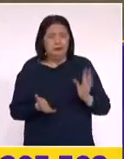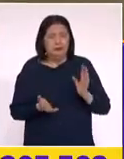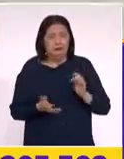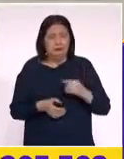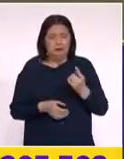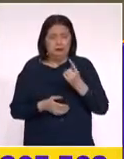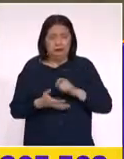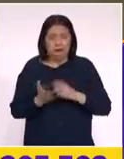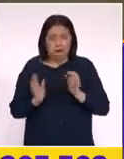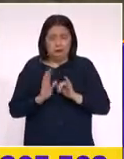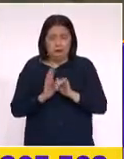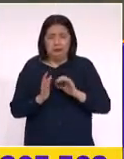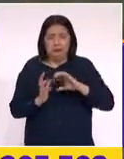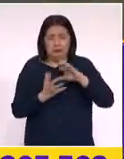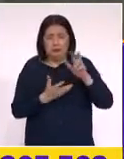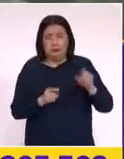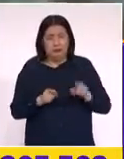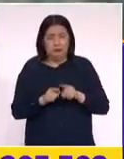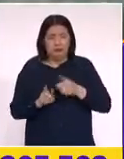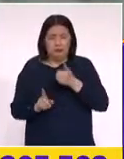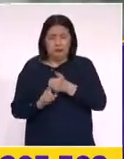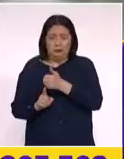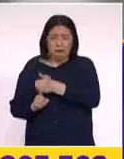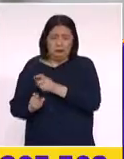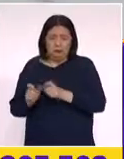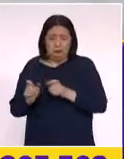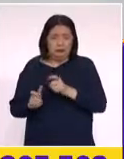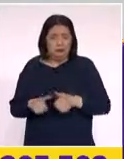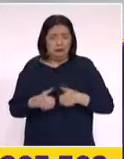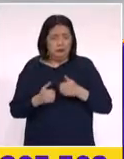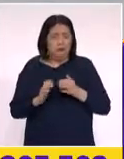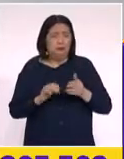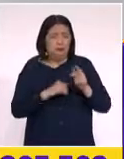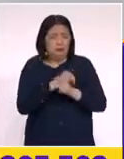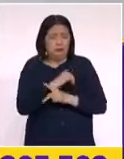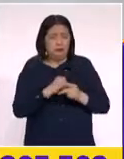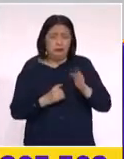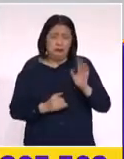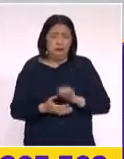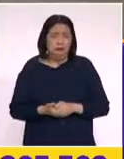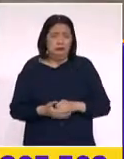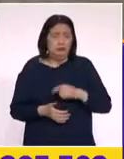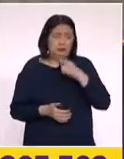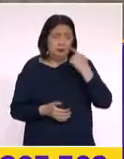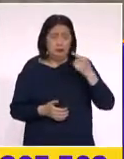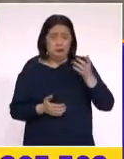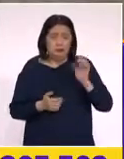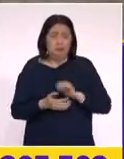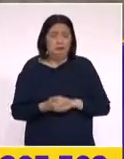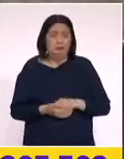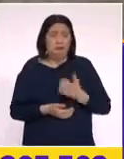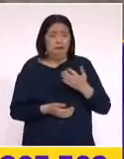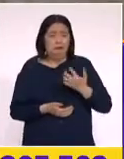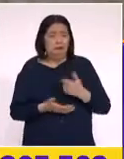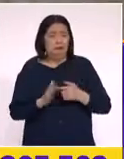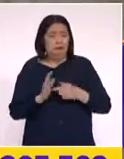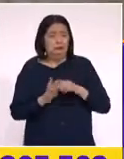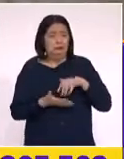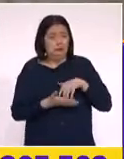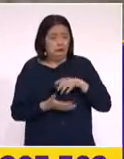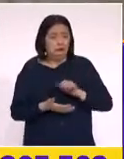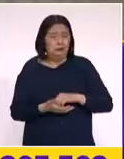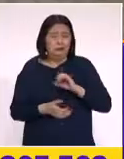no solo como una imagen hacia el mundo, sino también para sus propios pobladores, ¿no? Imagino que para los rusos debe ser un signo de